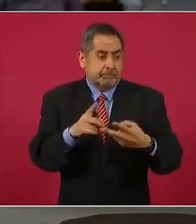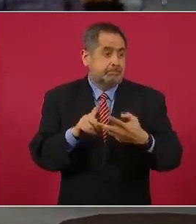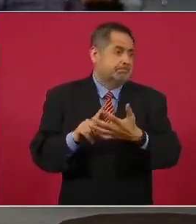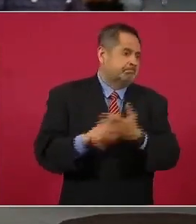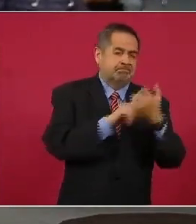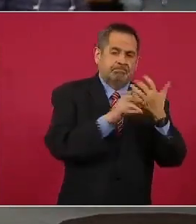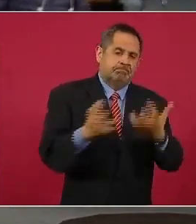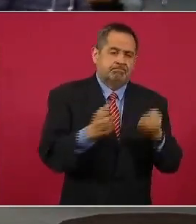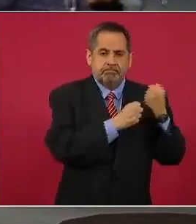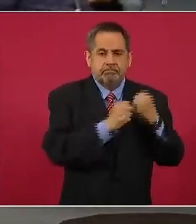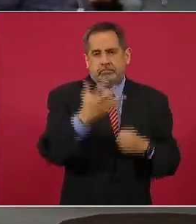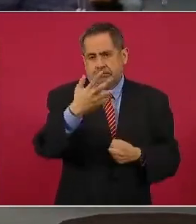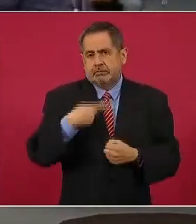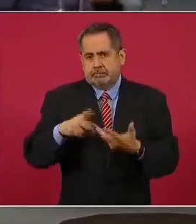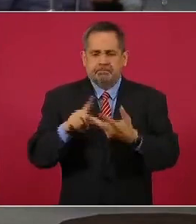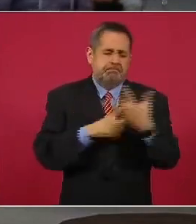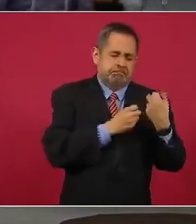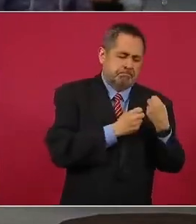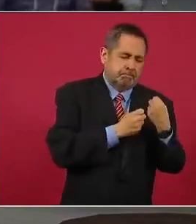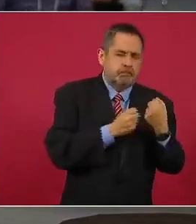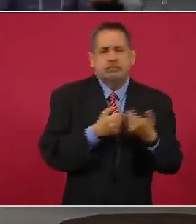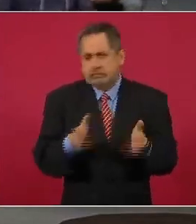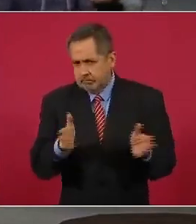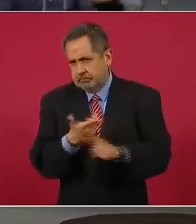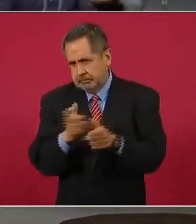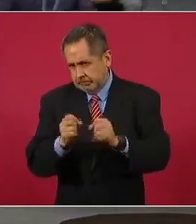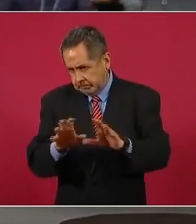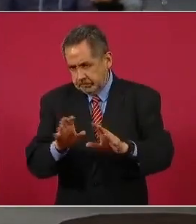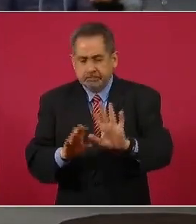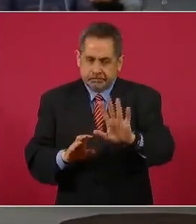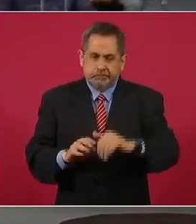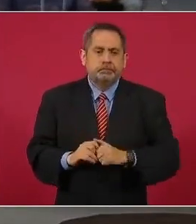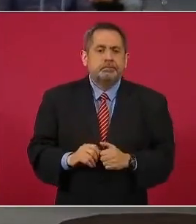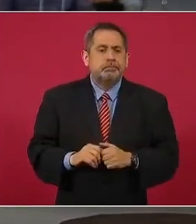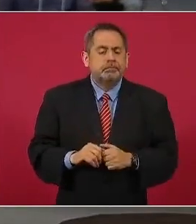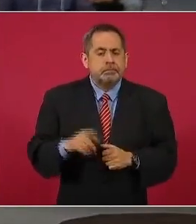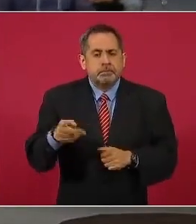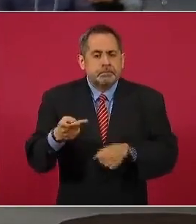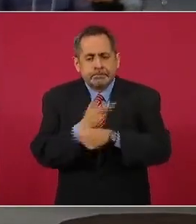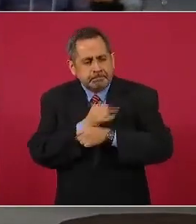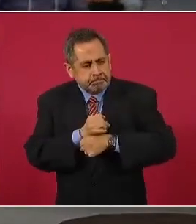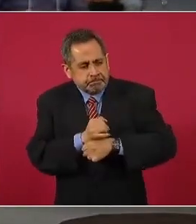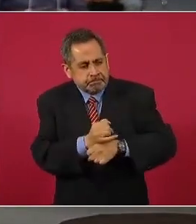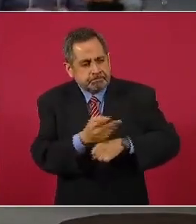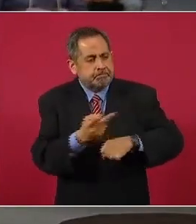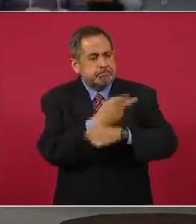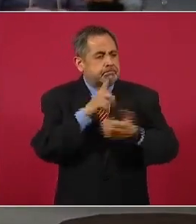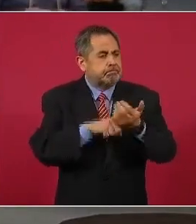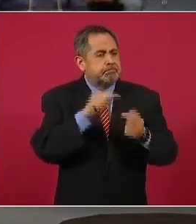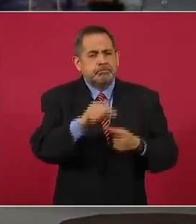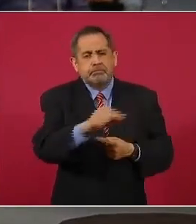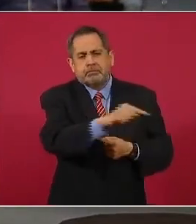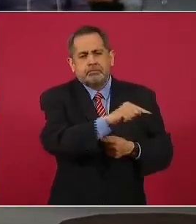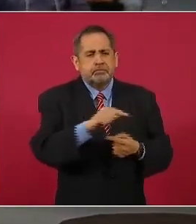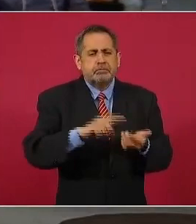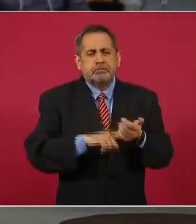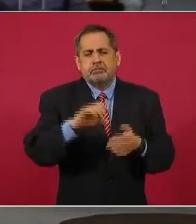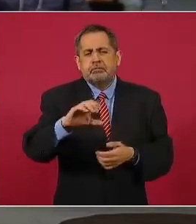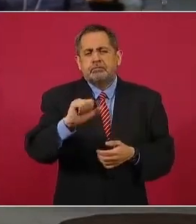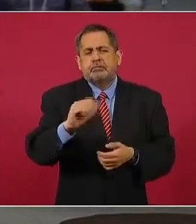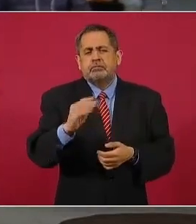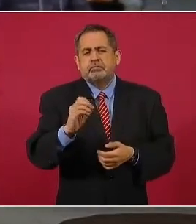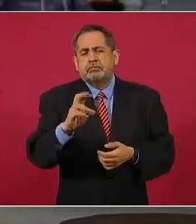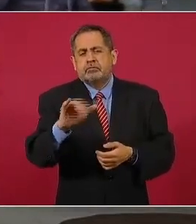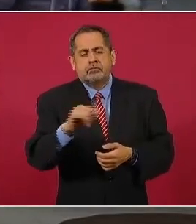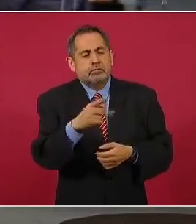personas que ya fueron liberadas. Presidente, ¿qué avances tiene en las investigaciones sobre lo que está sucediendo ahí en Caborca,